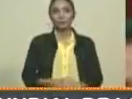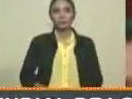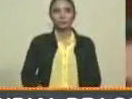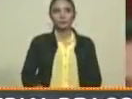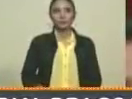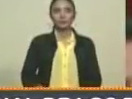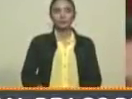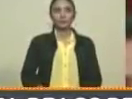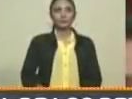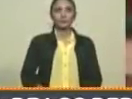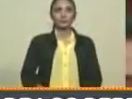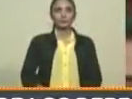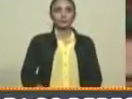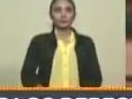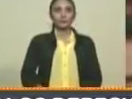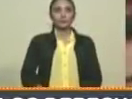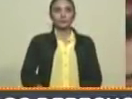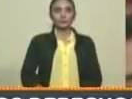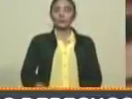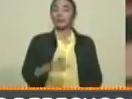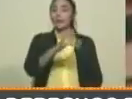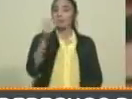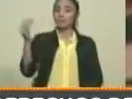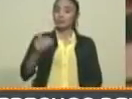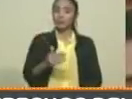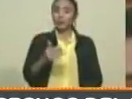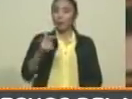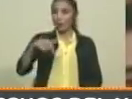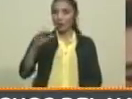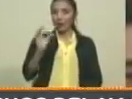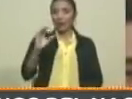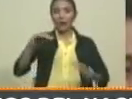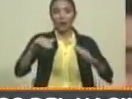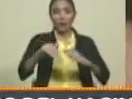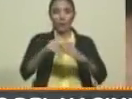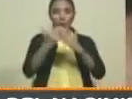Yo quisiera que el canciller, que llegó en la madrugada,